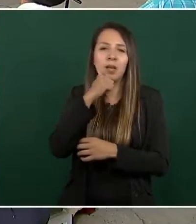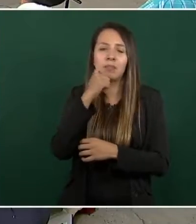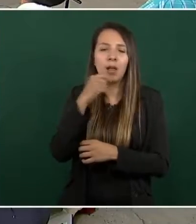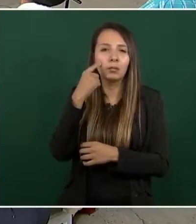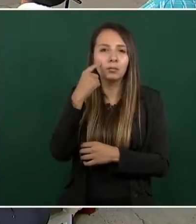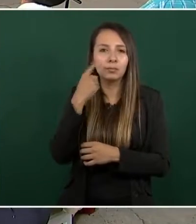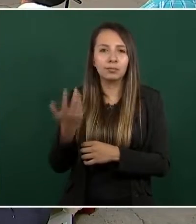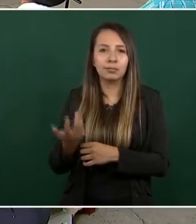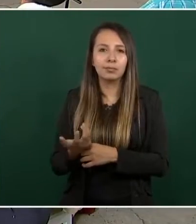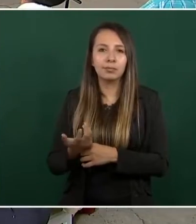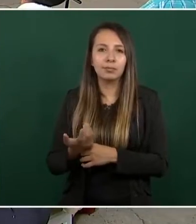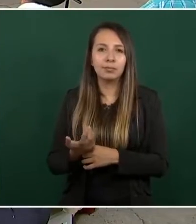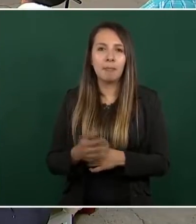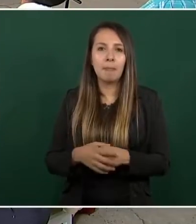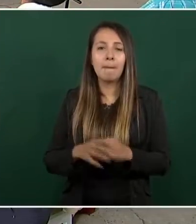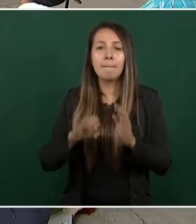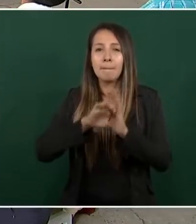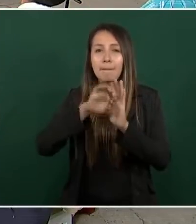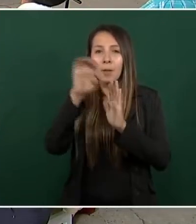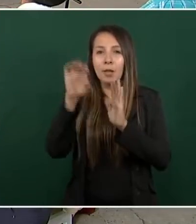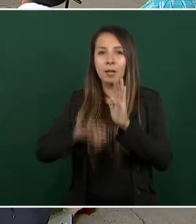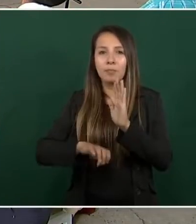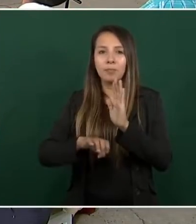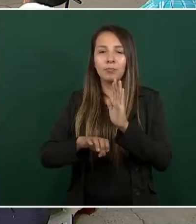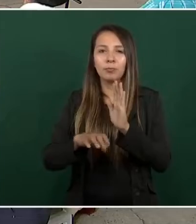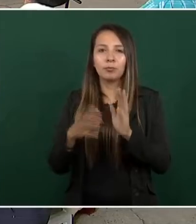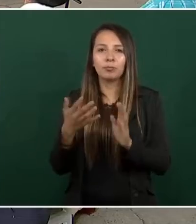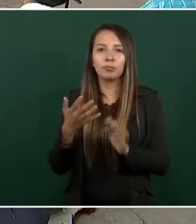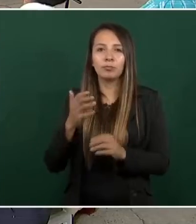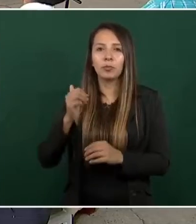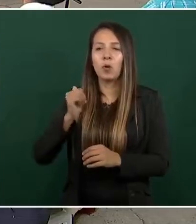Por ejemplo, los conservadores,